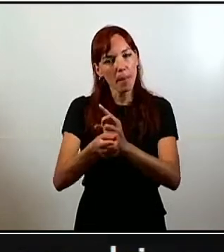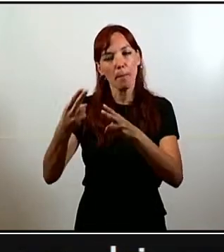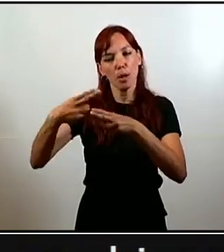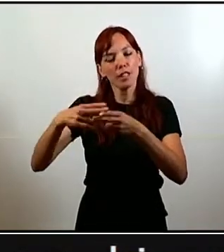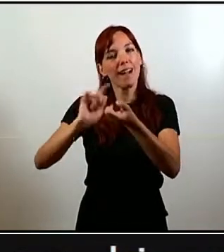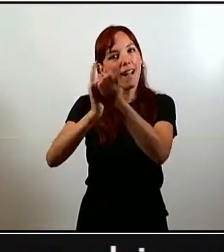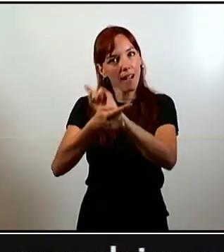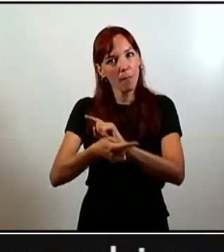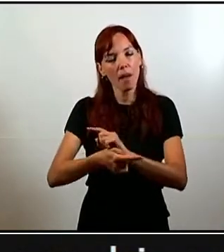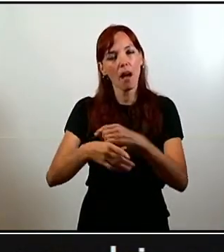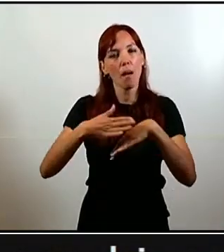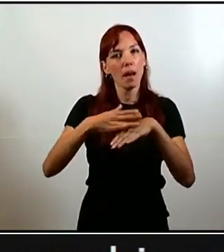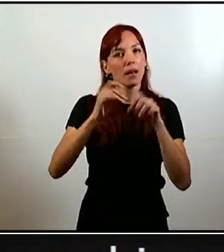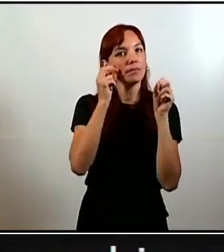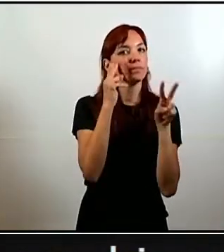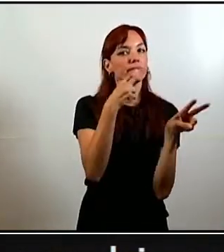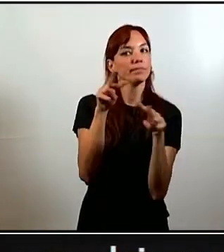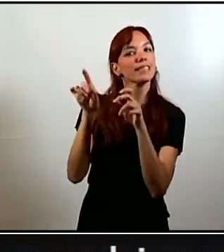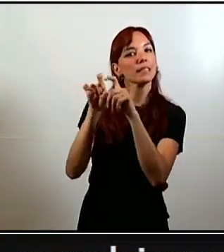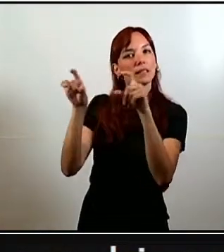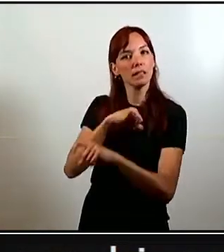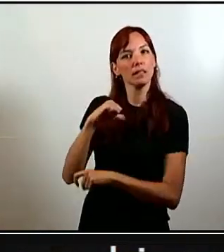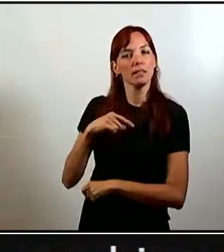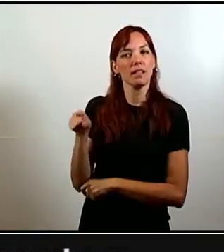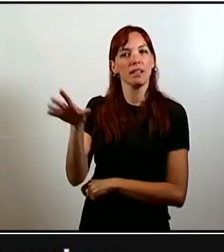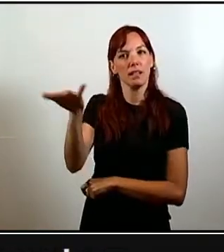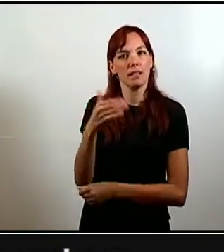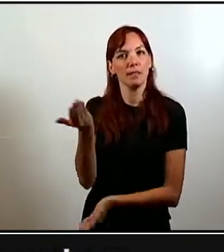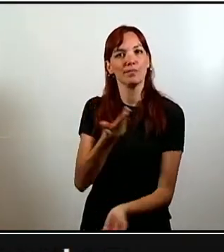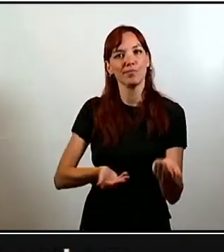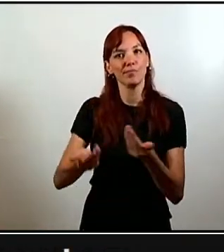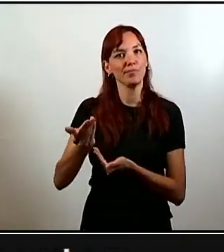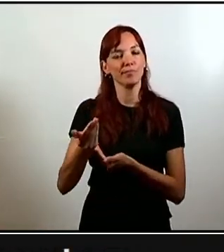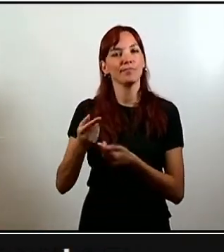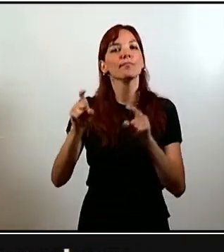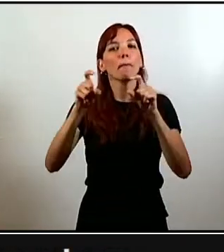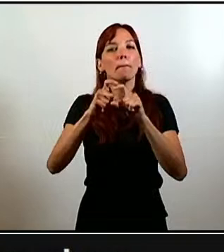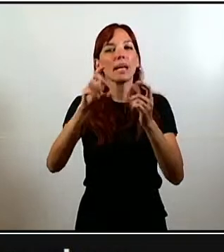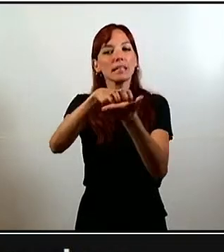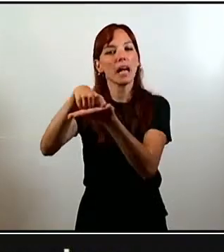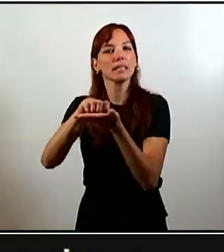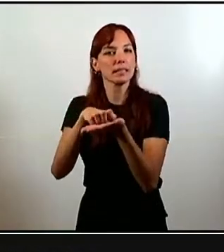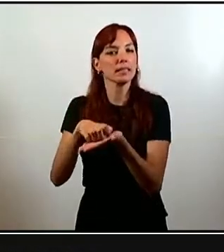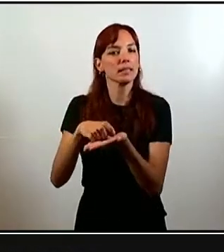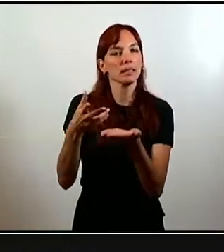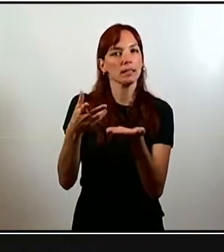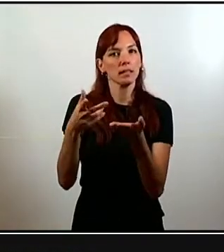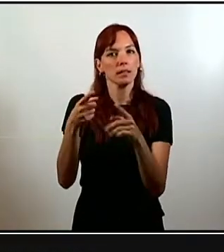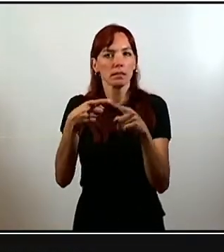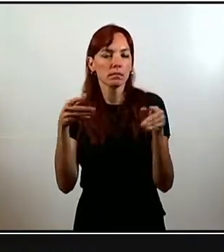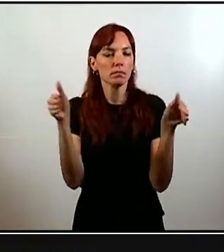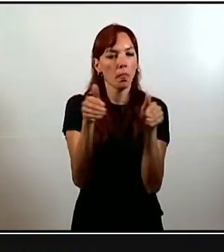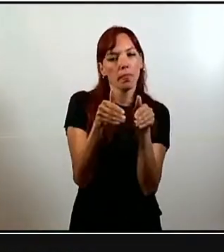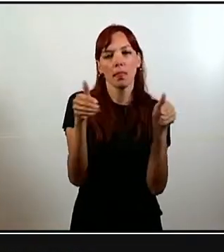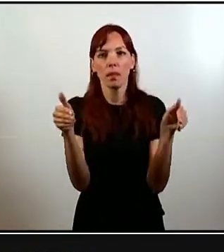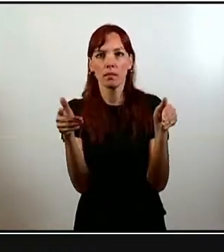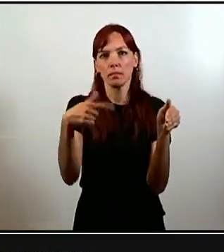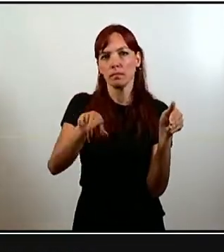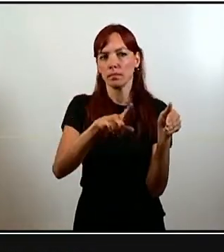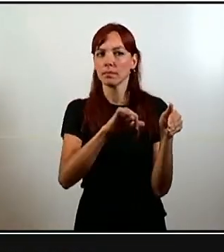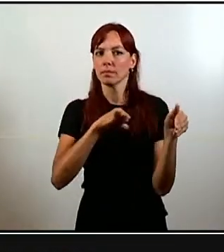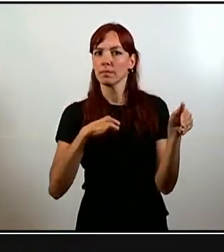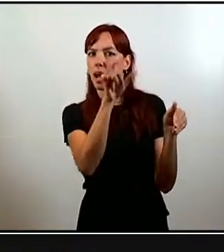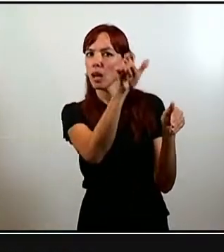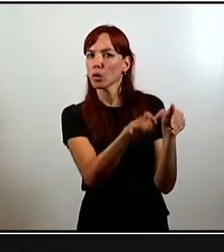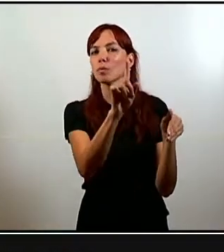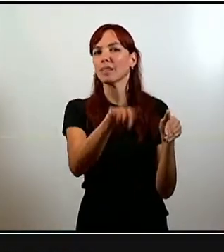que mirar al sector privado, tenemos que mirar a nuestras empresas, tenemos que mirar a las pymes, tenemos que mirar a los autónomos